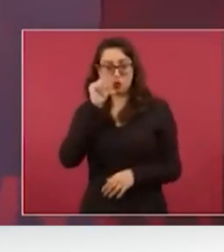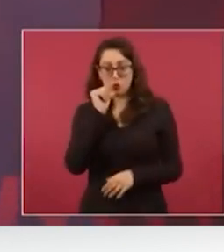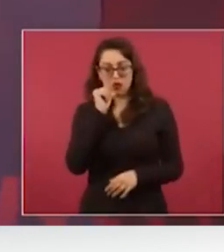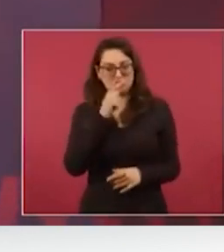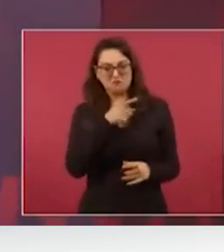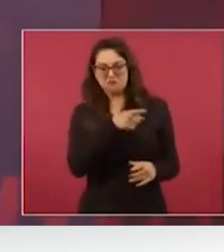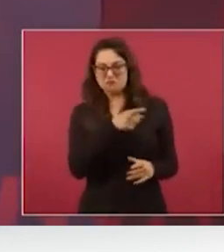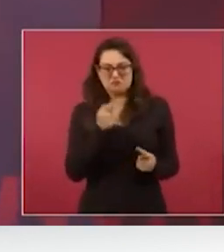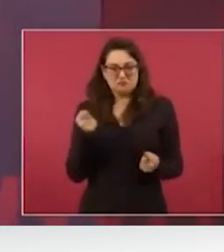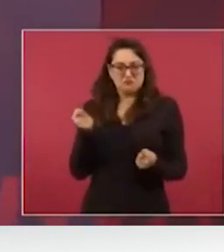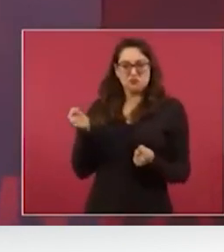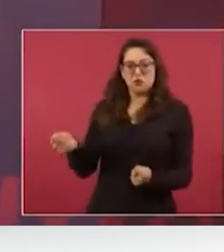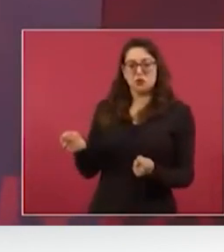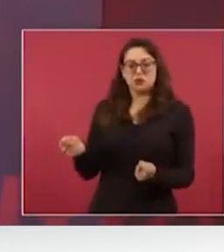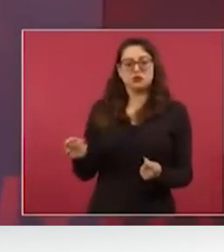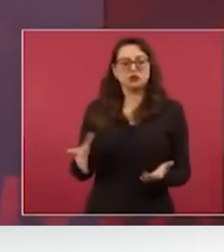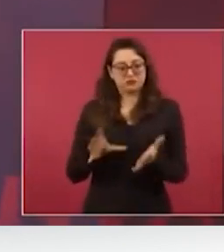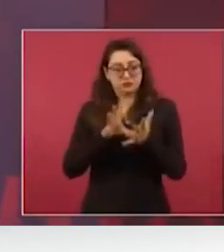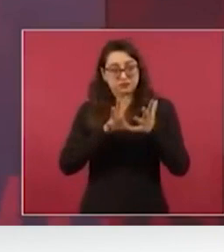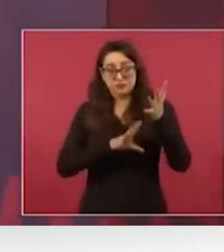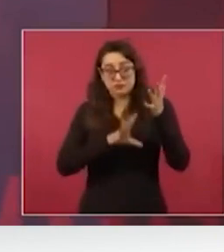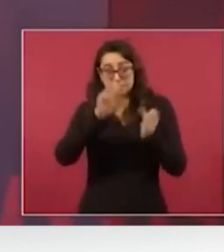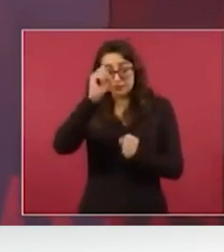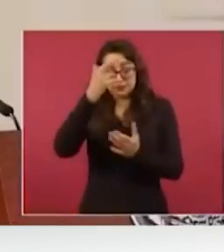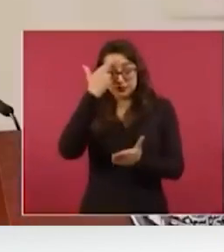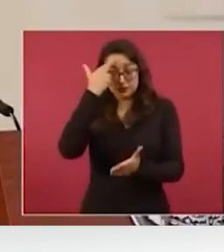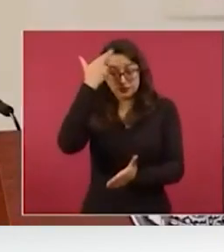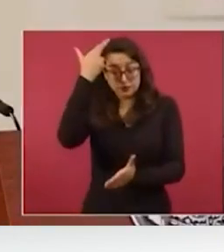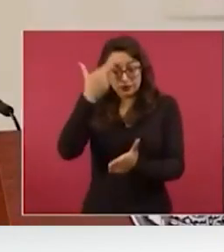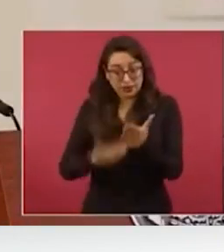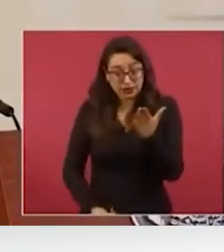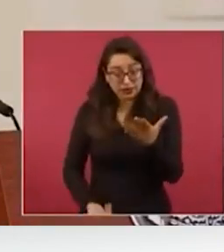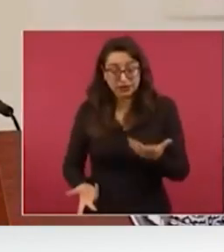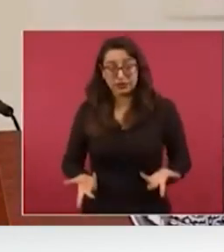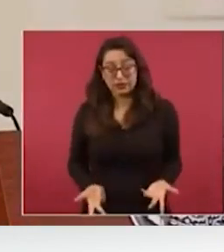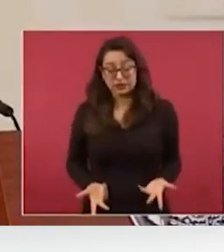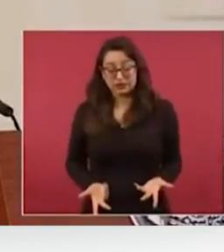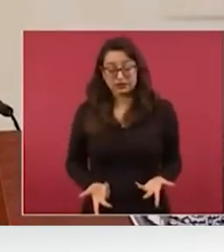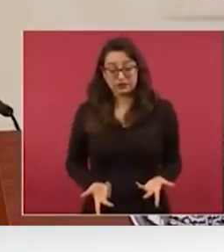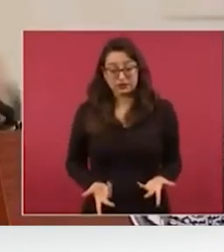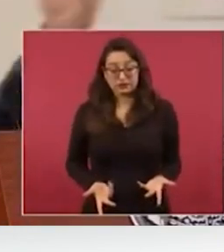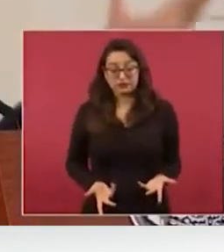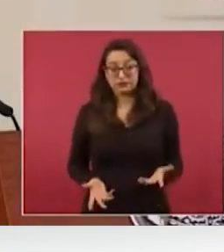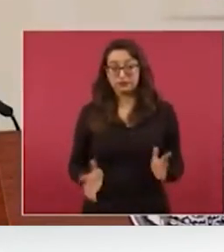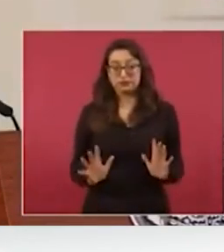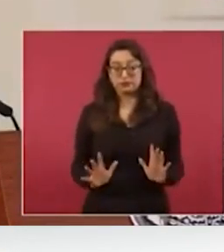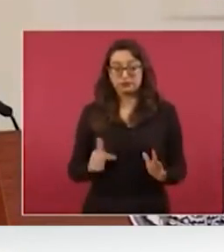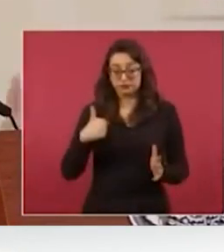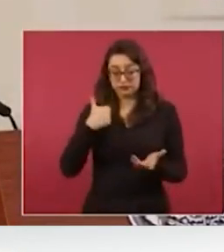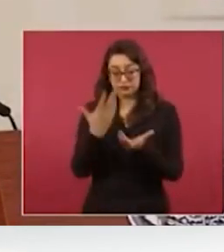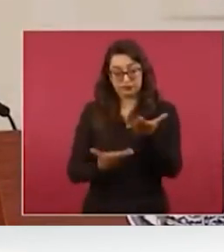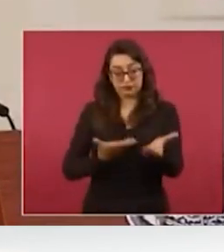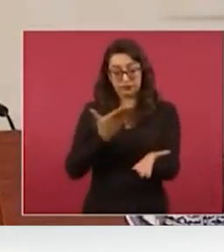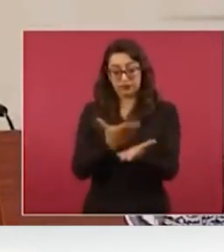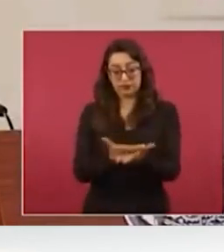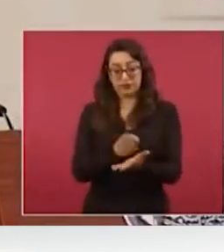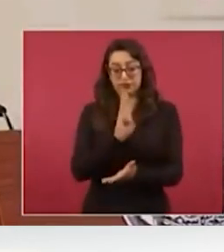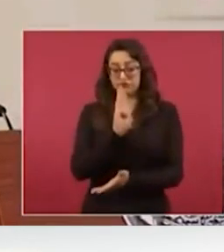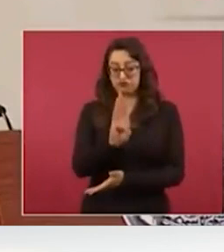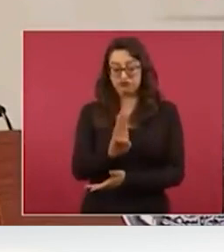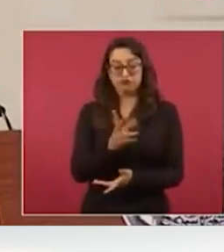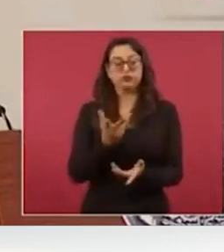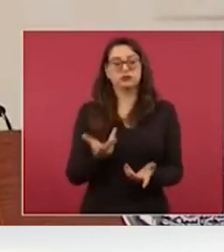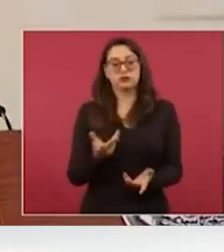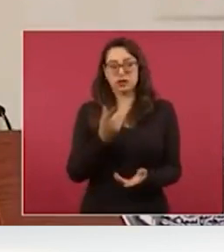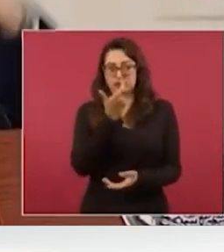campañas electorales ante las próximas elecciones. Reiteró a los ciudadanos no apoyar a los candidatos que son muy prepotentes, muy